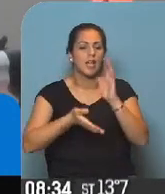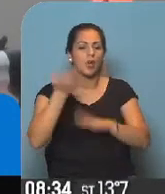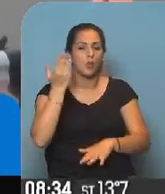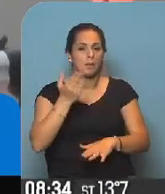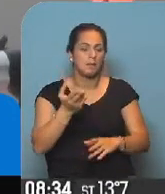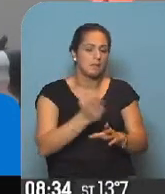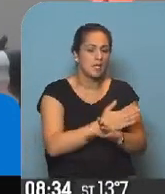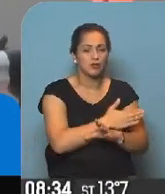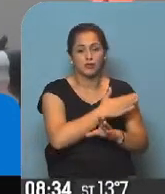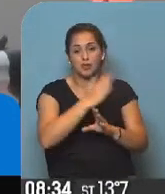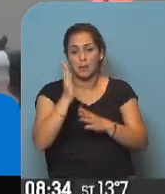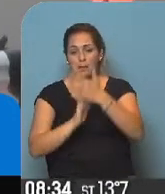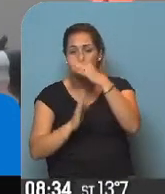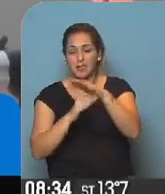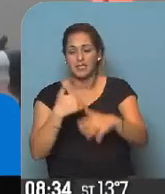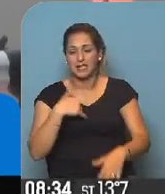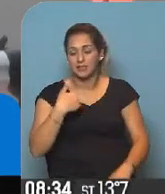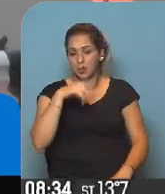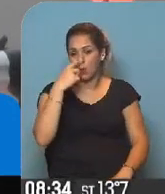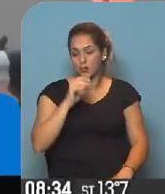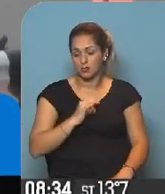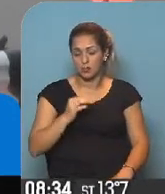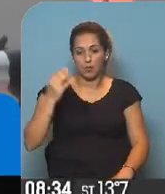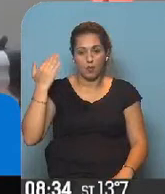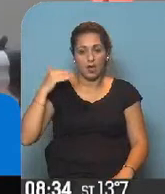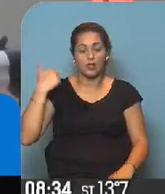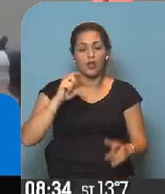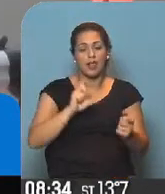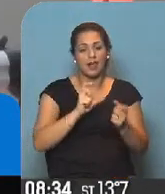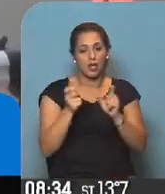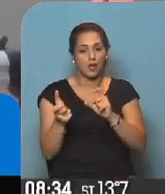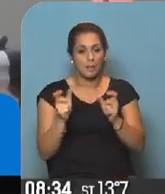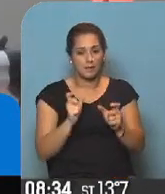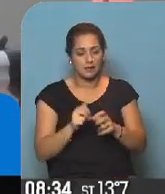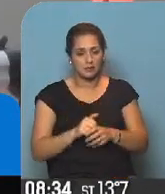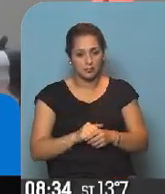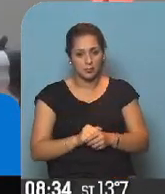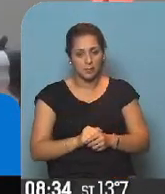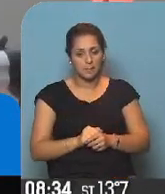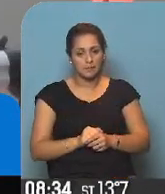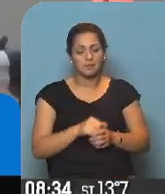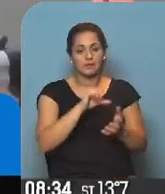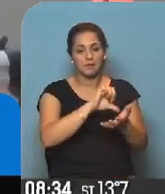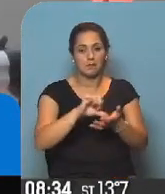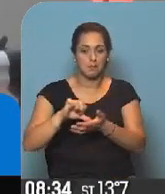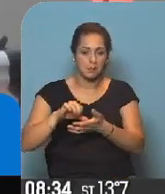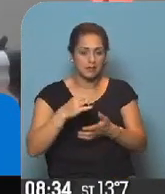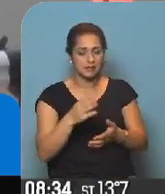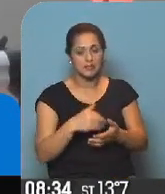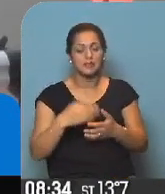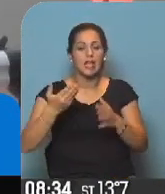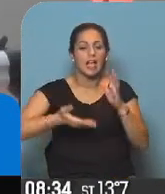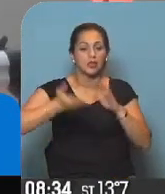récord en en la argentina en los últimos años y en comparación con el resto de los países la región la